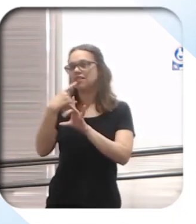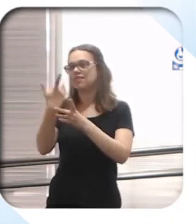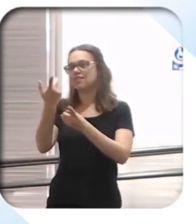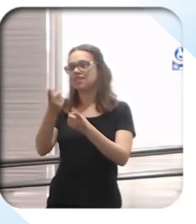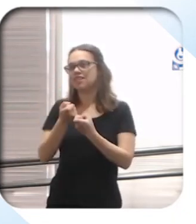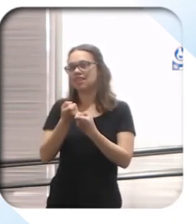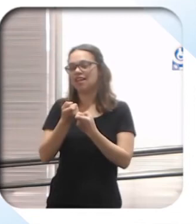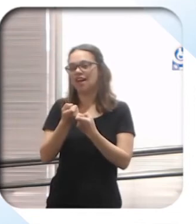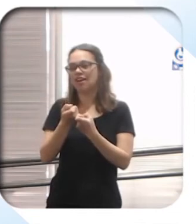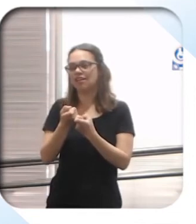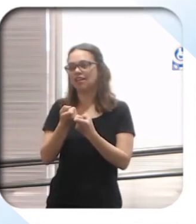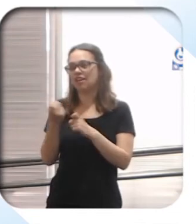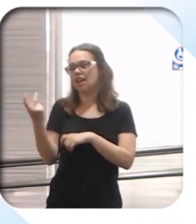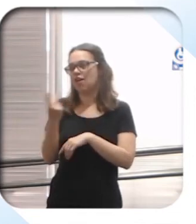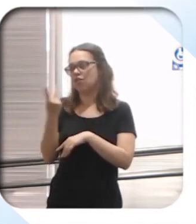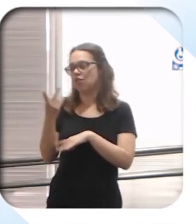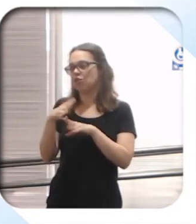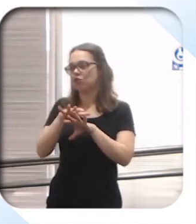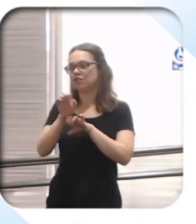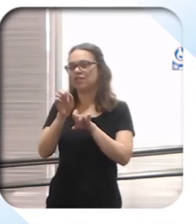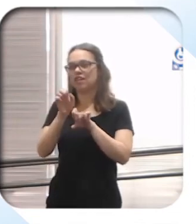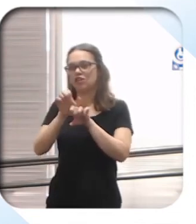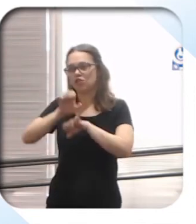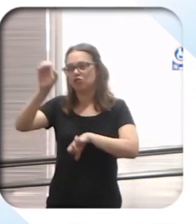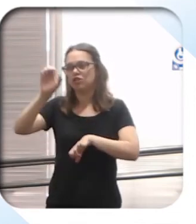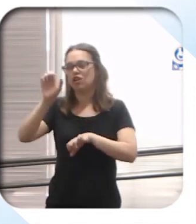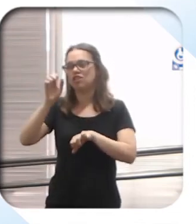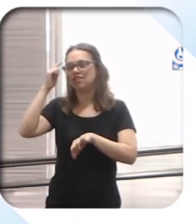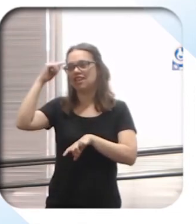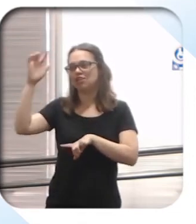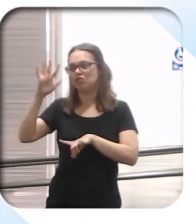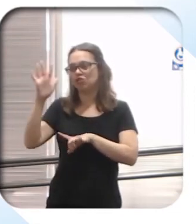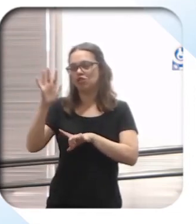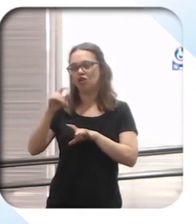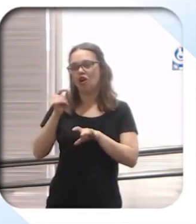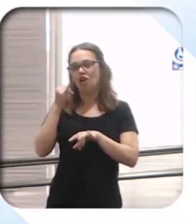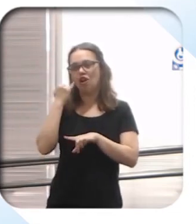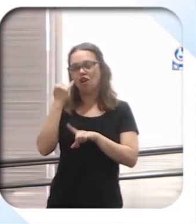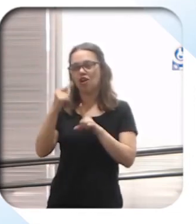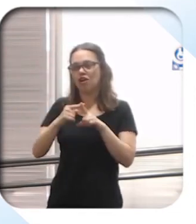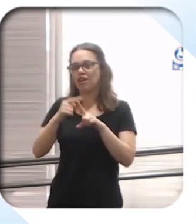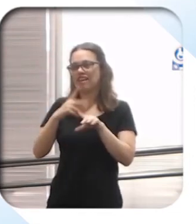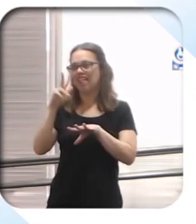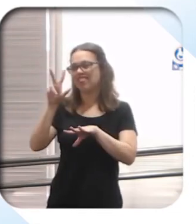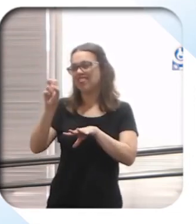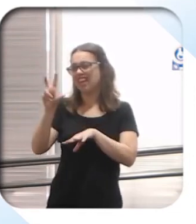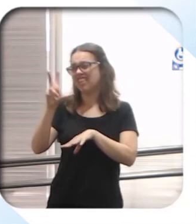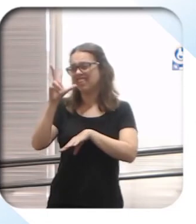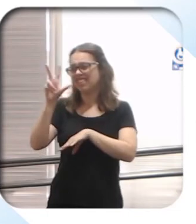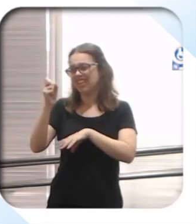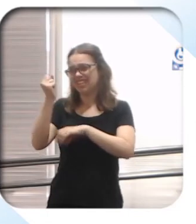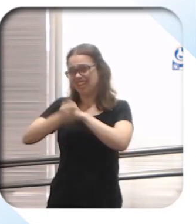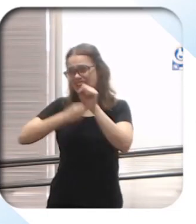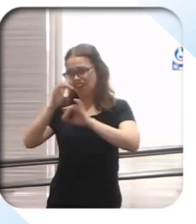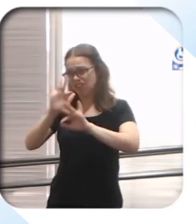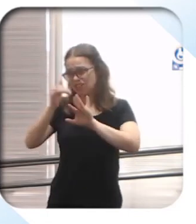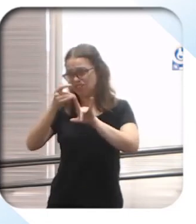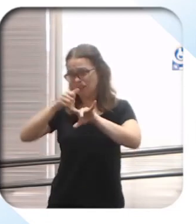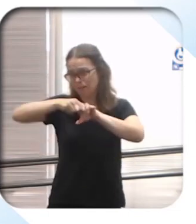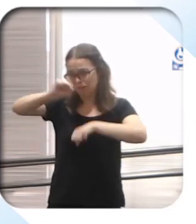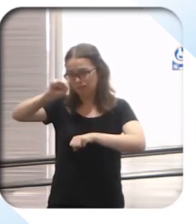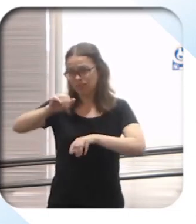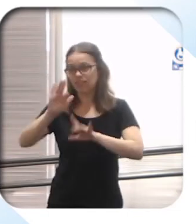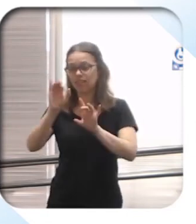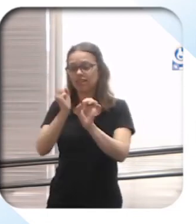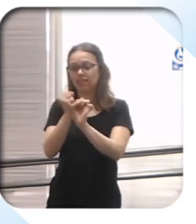con Karin somos egresadas de la Sociedad de Estudios Superiores de Sexología y de la SUS, hace casi 30 años que somos egresadas,